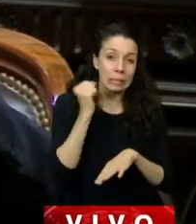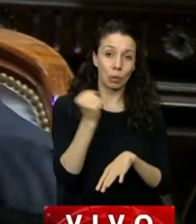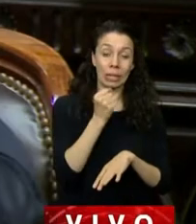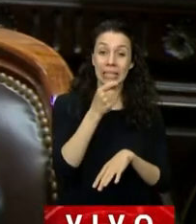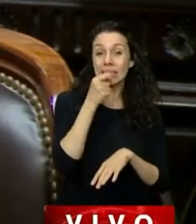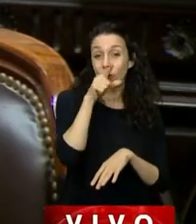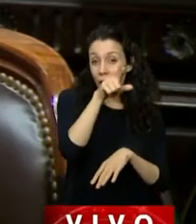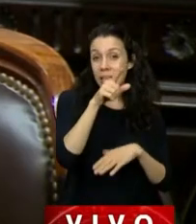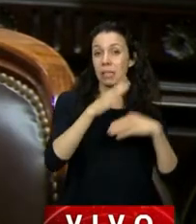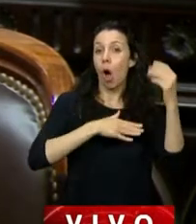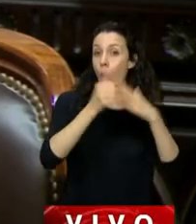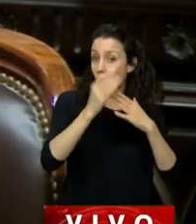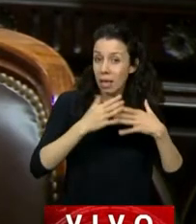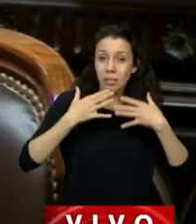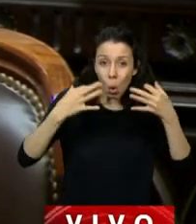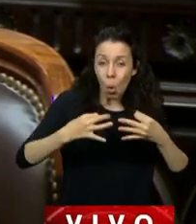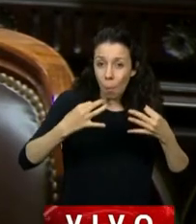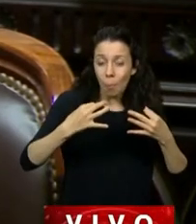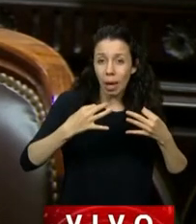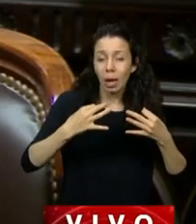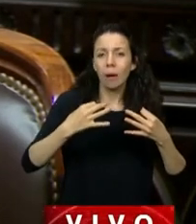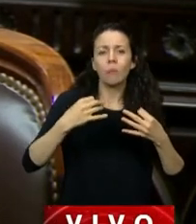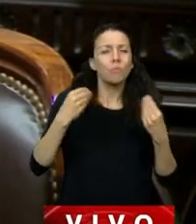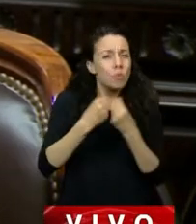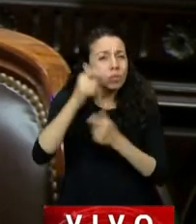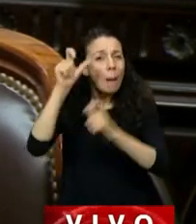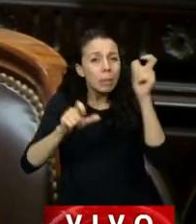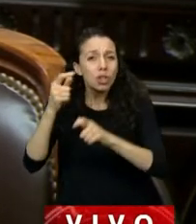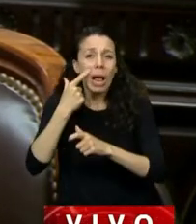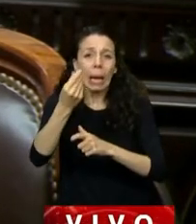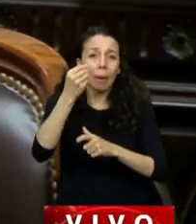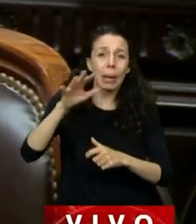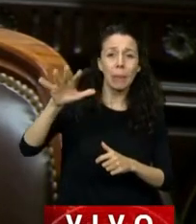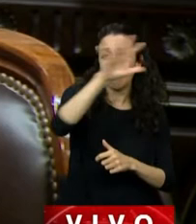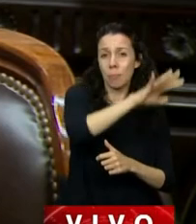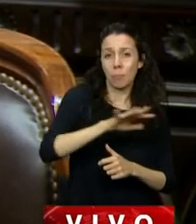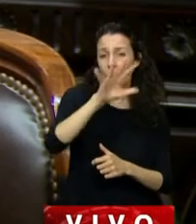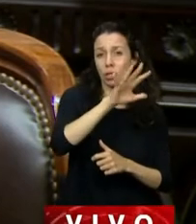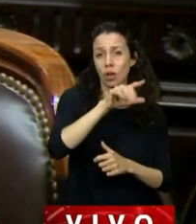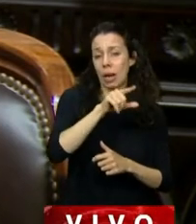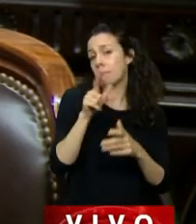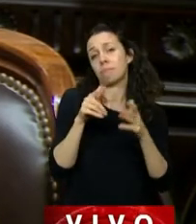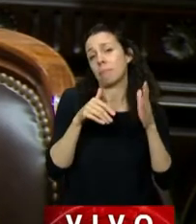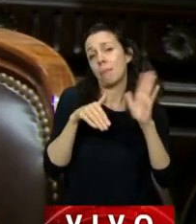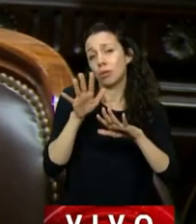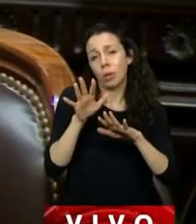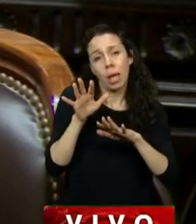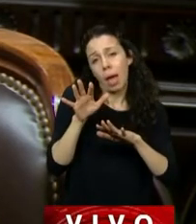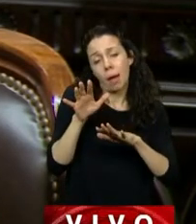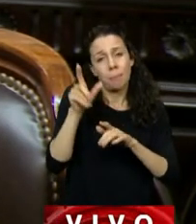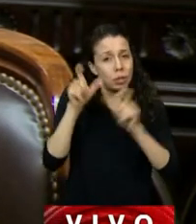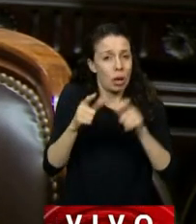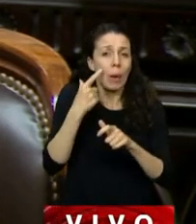lleva a cabo esa obra, muchas poblaciones y la mayoría de pueblos